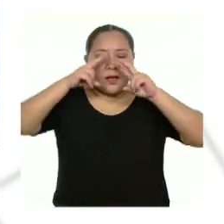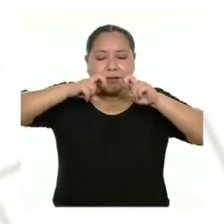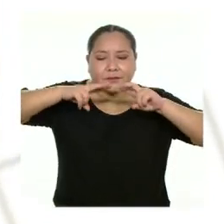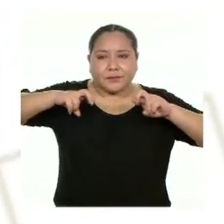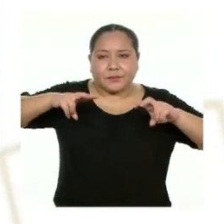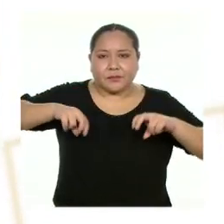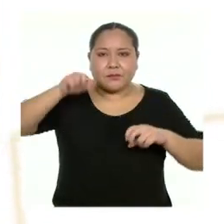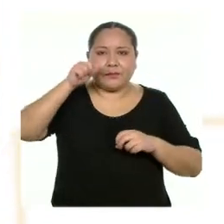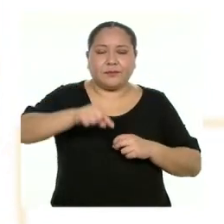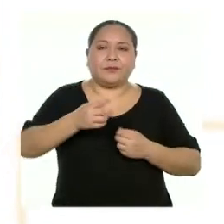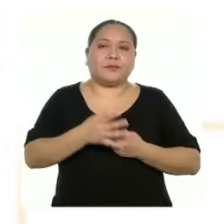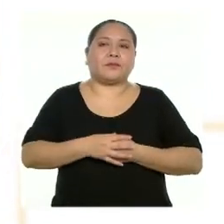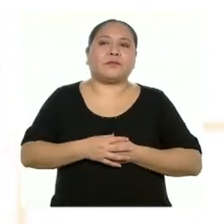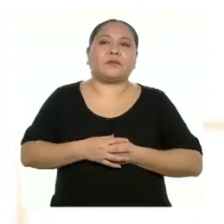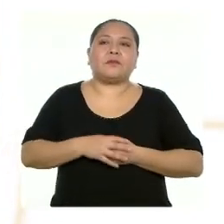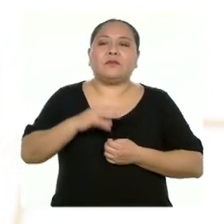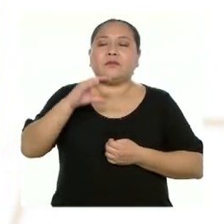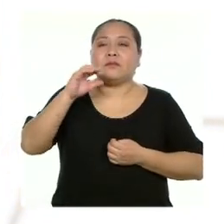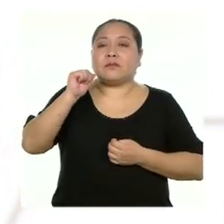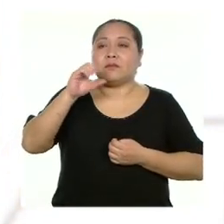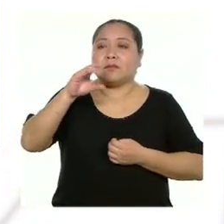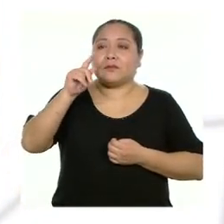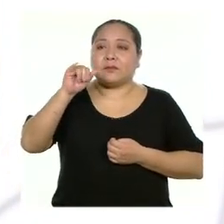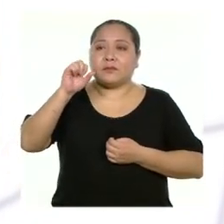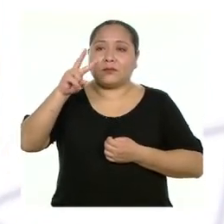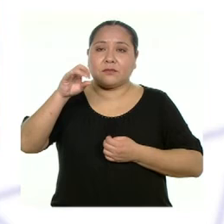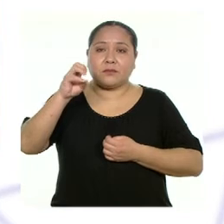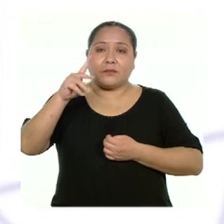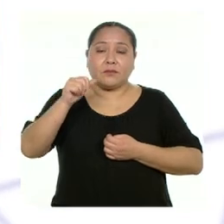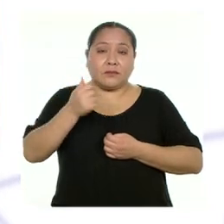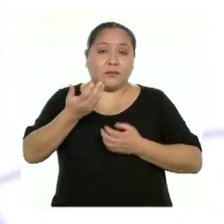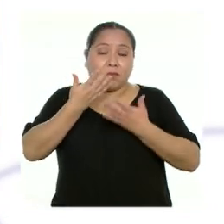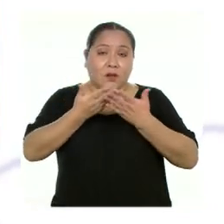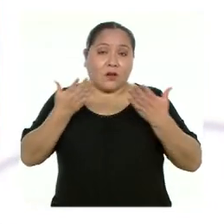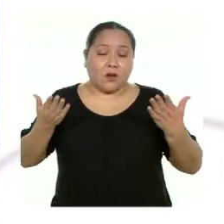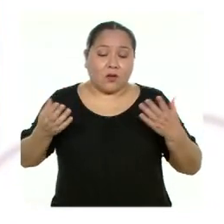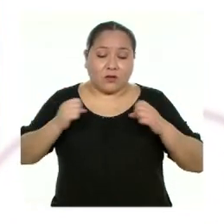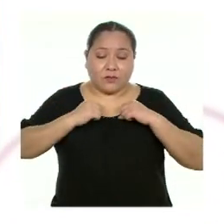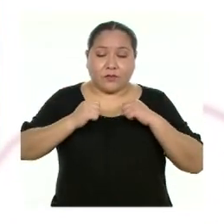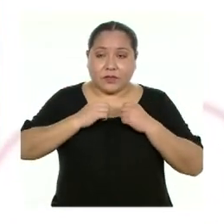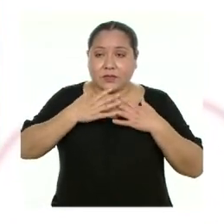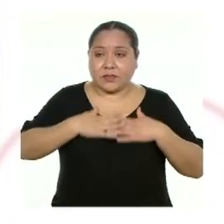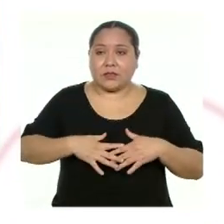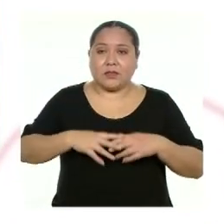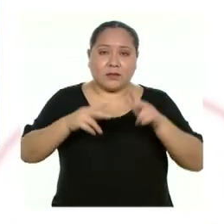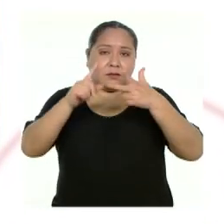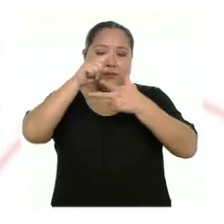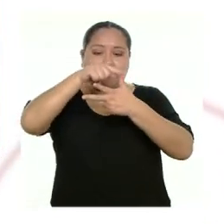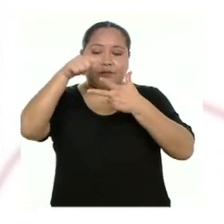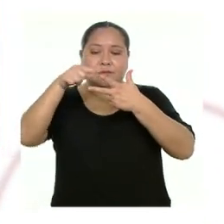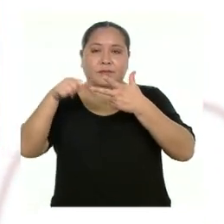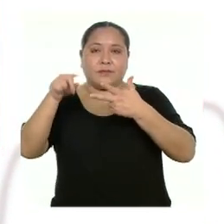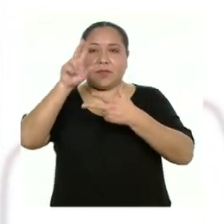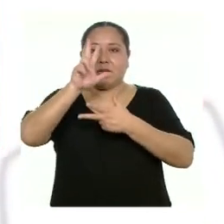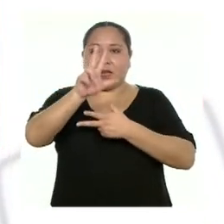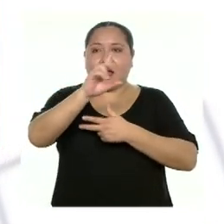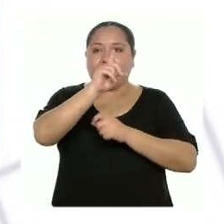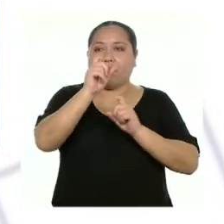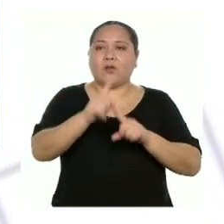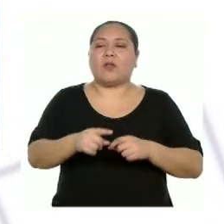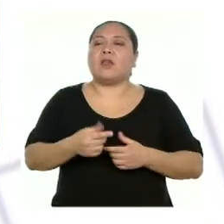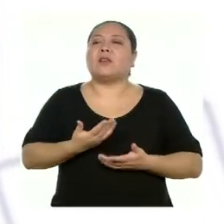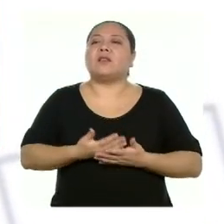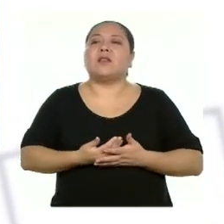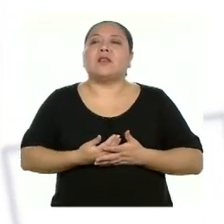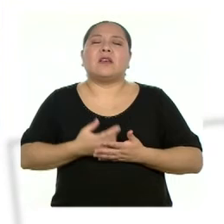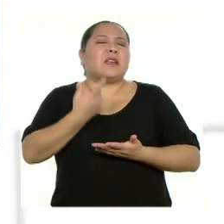Analicemos el caso de la variable actividades físicas, en base a 3 preguntas. ¿Qué variable es?